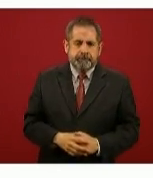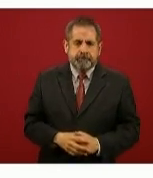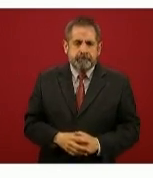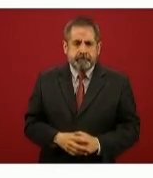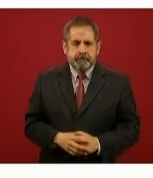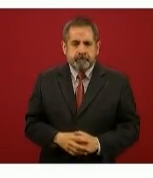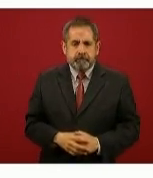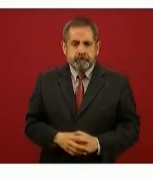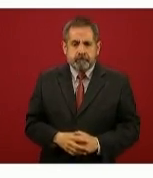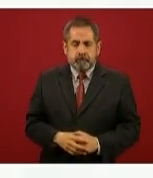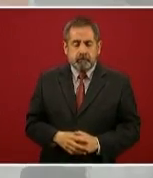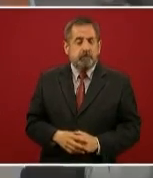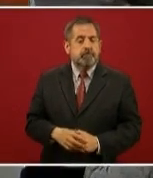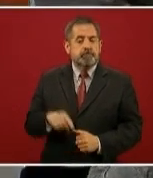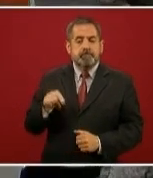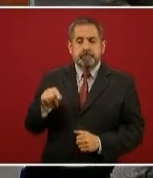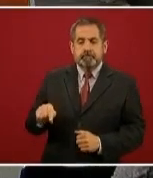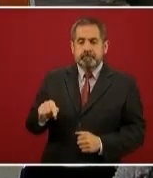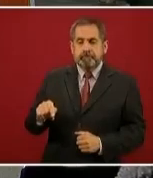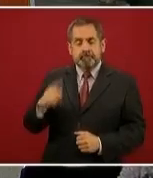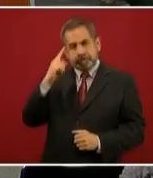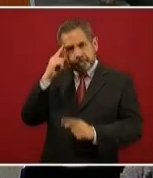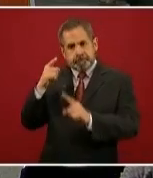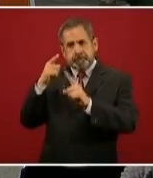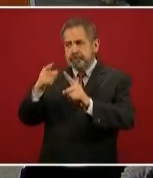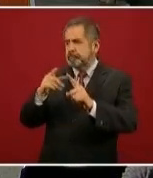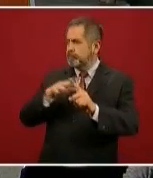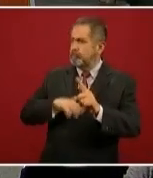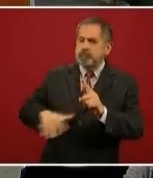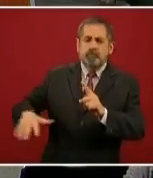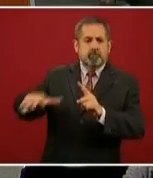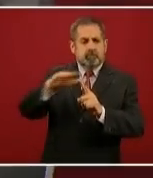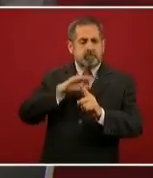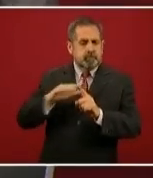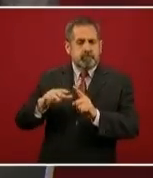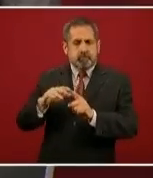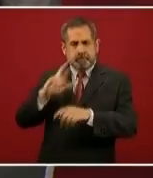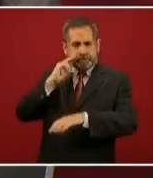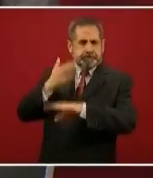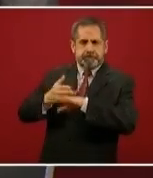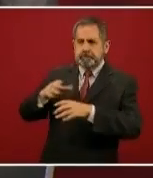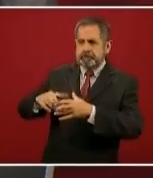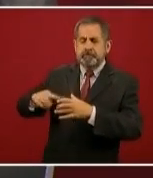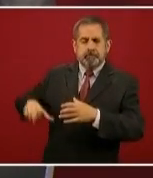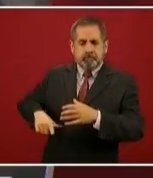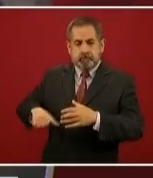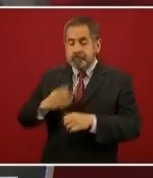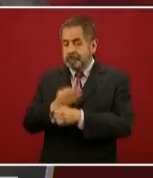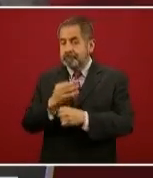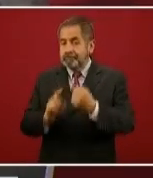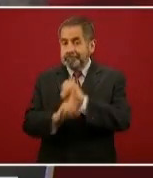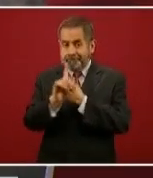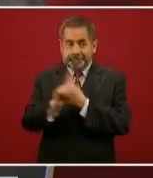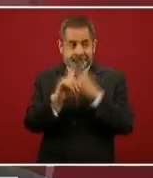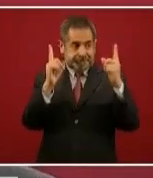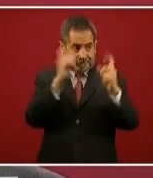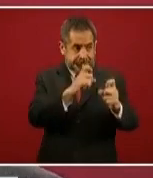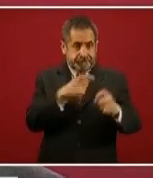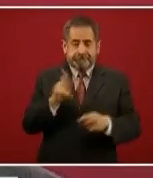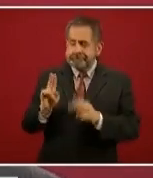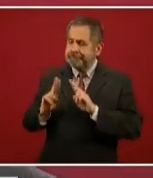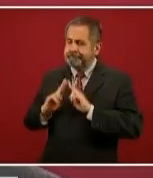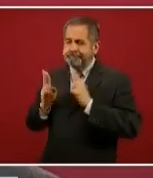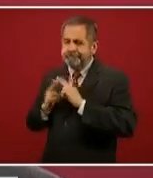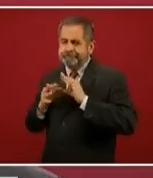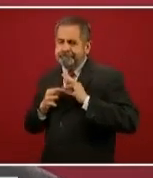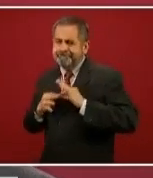la unidad de propósito, la unidad nacional en términos de la respuesta de un problema complejo nos va a robustecer,